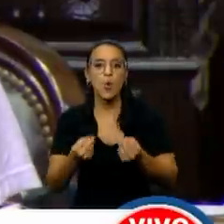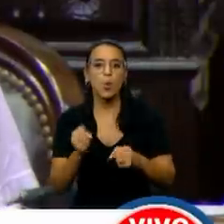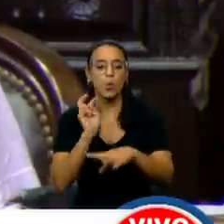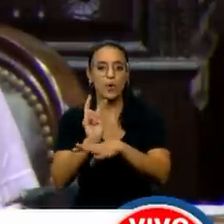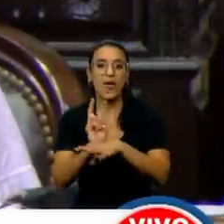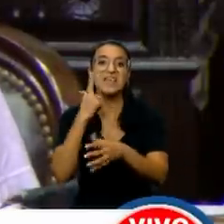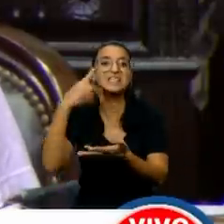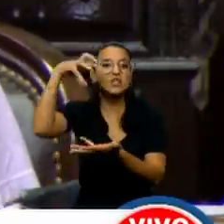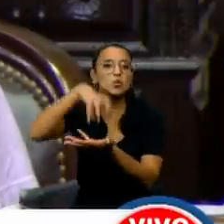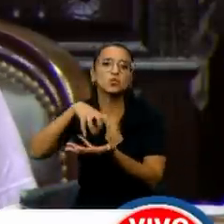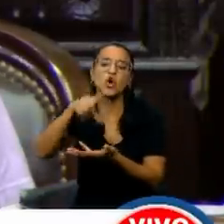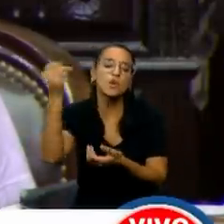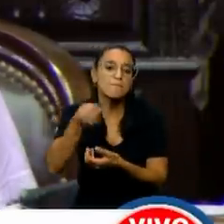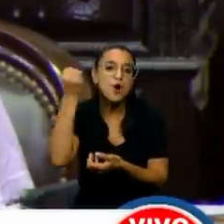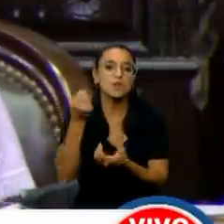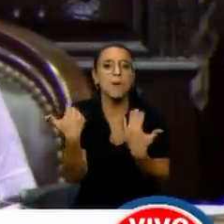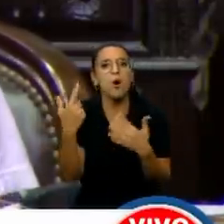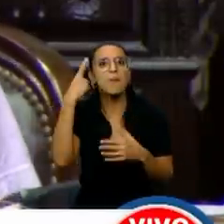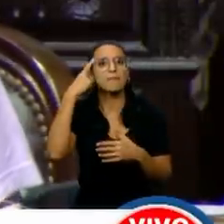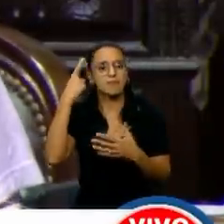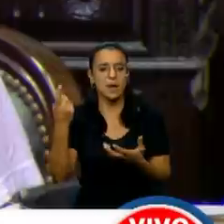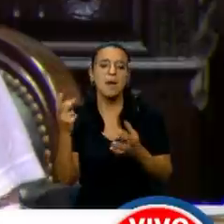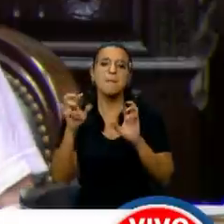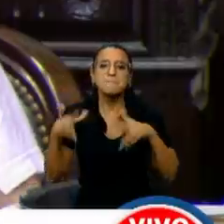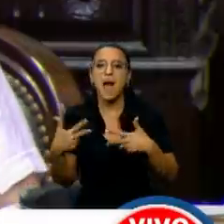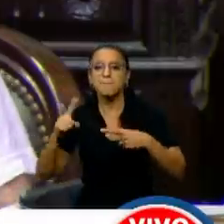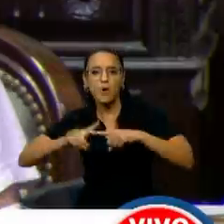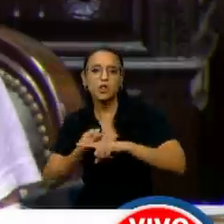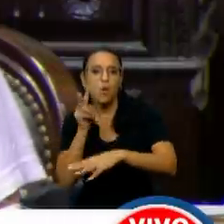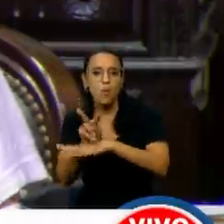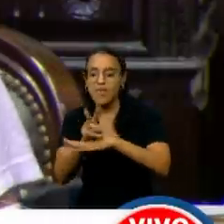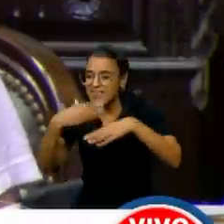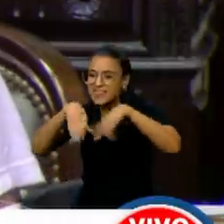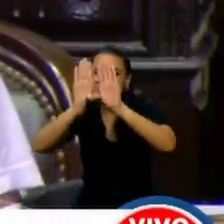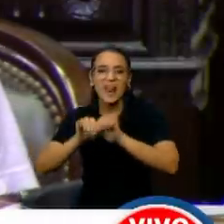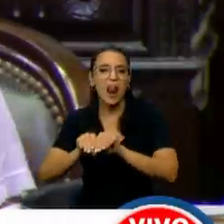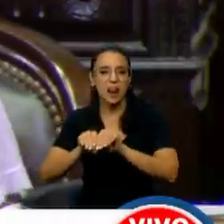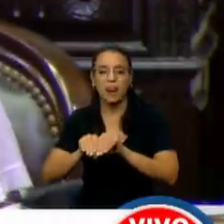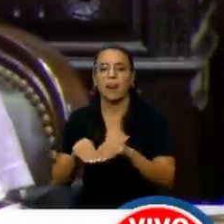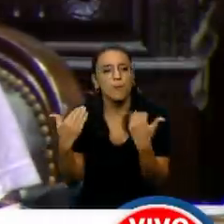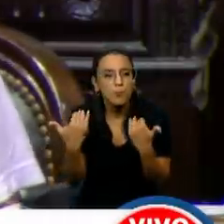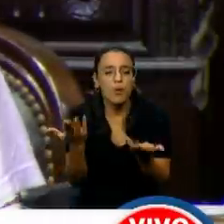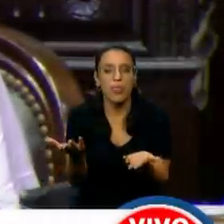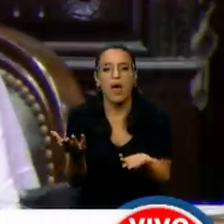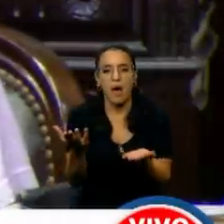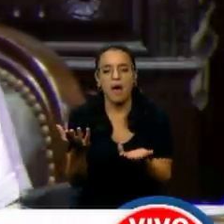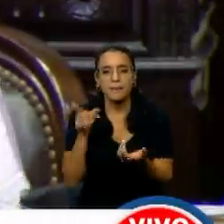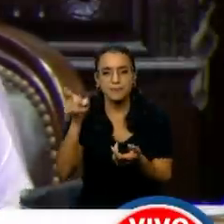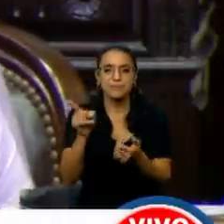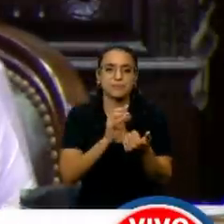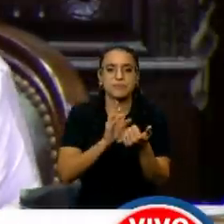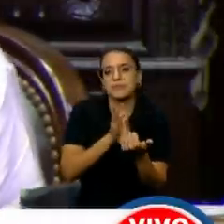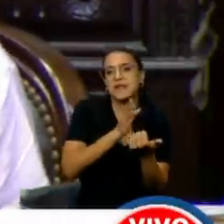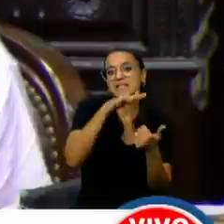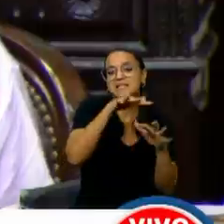instituciones claves también para poder pensar la política de cuidado una política integral una política que toma distintos distintos ejes de la